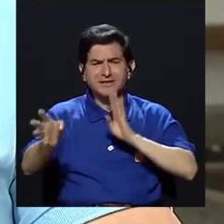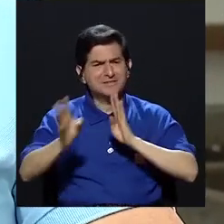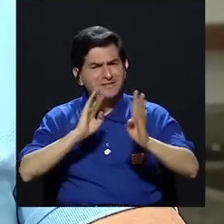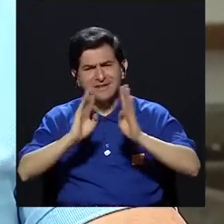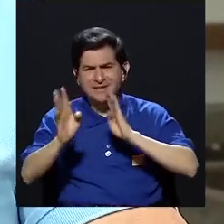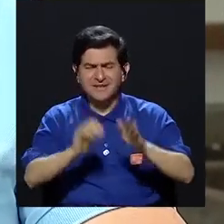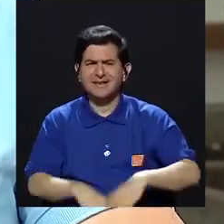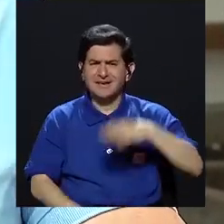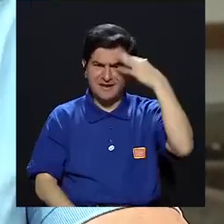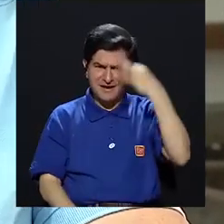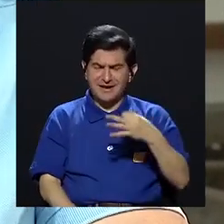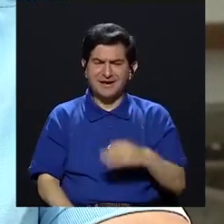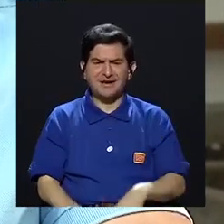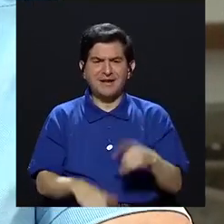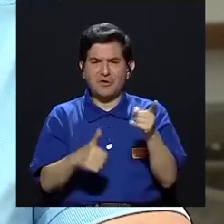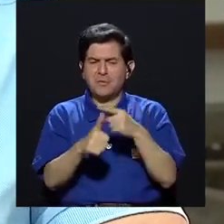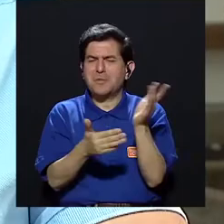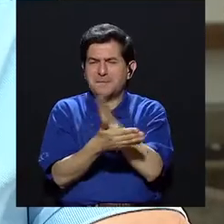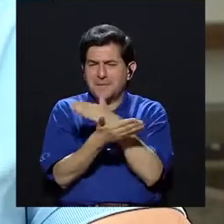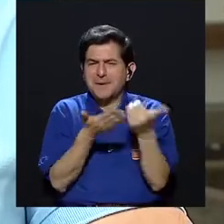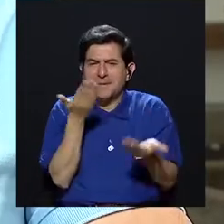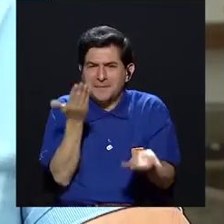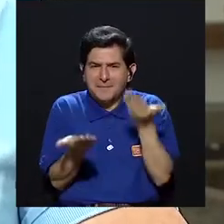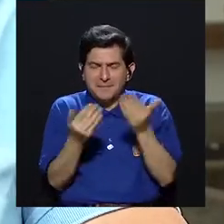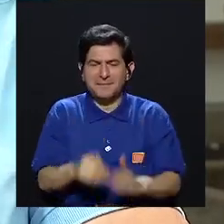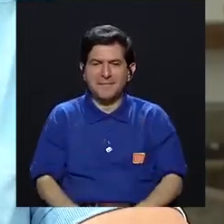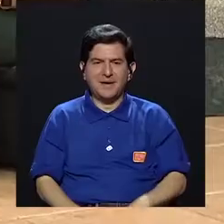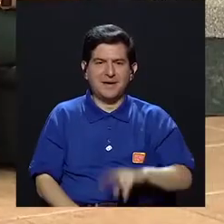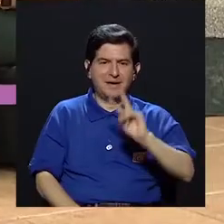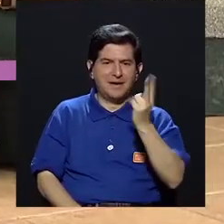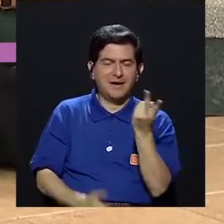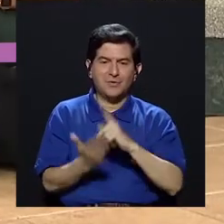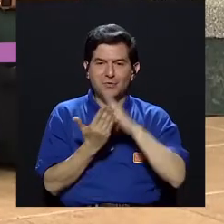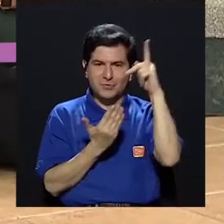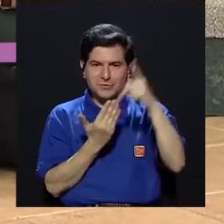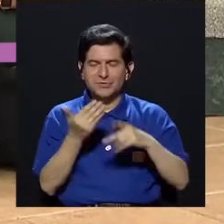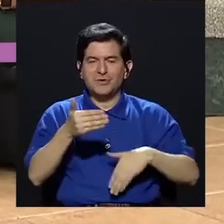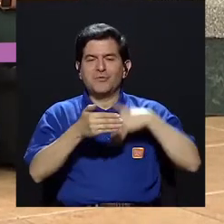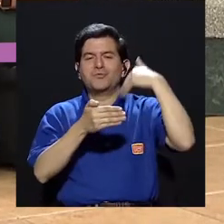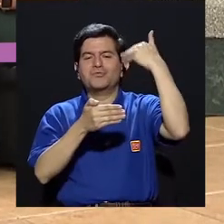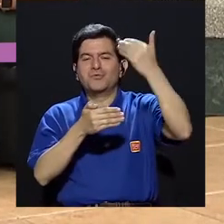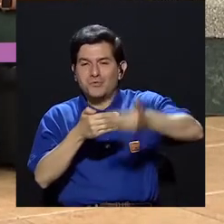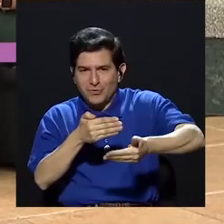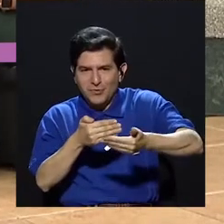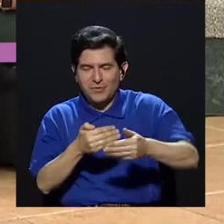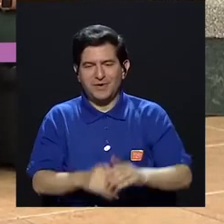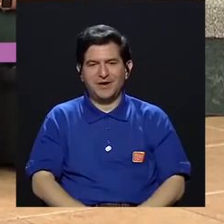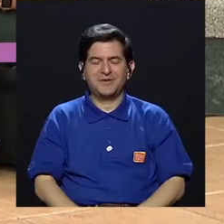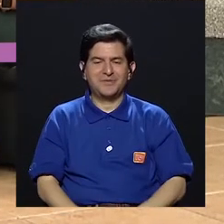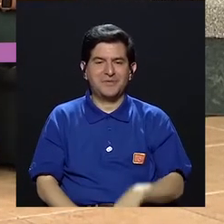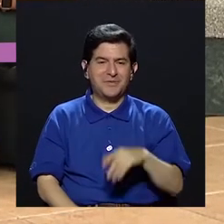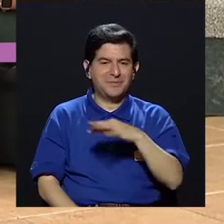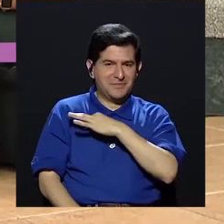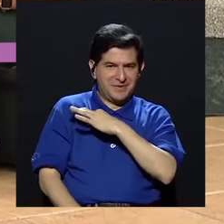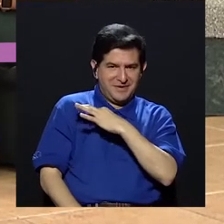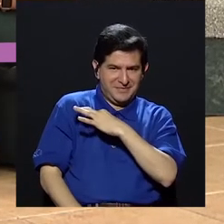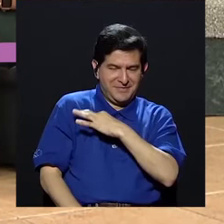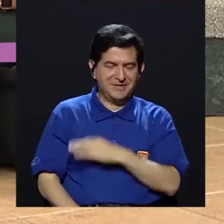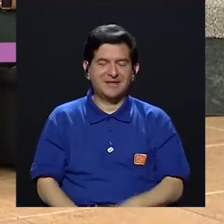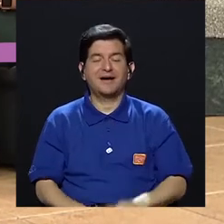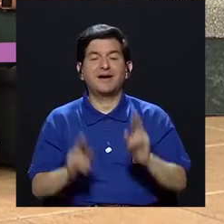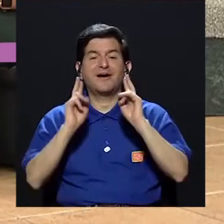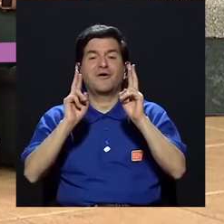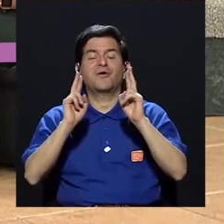y, uh-huh. y creo que sería como una primera parte y que nos queda un segundo programa todavía ahí por invitarla,